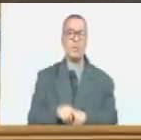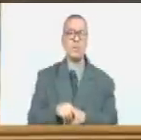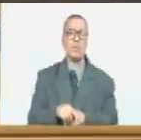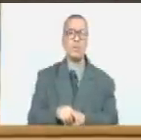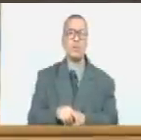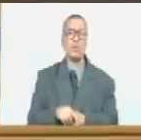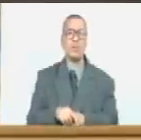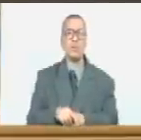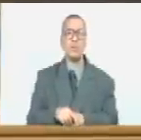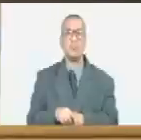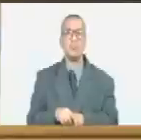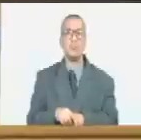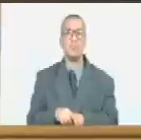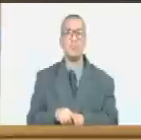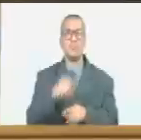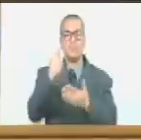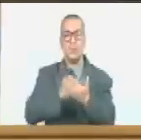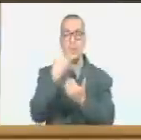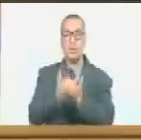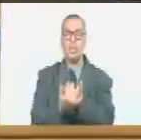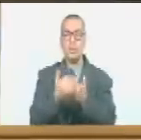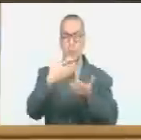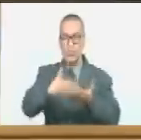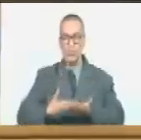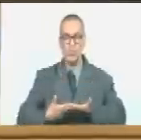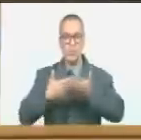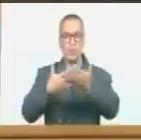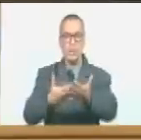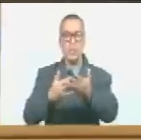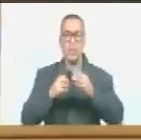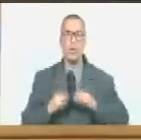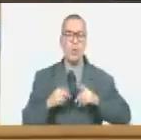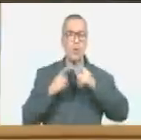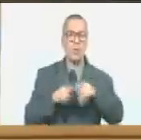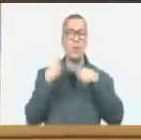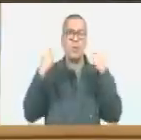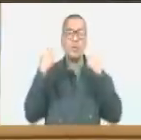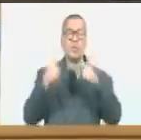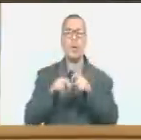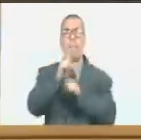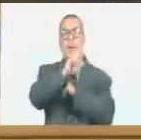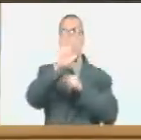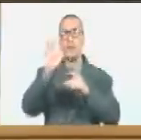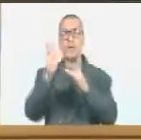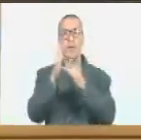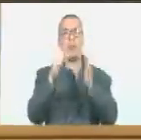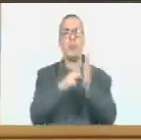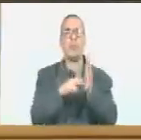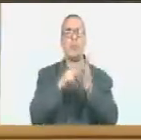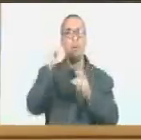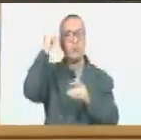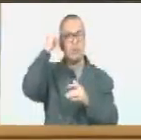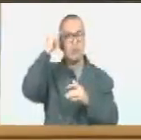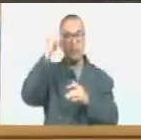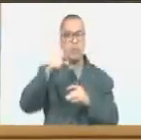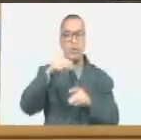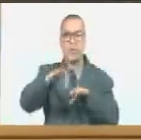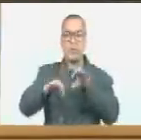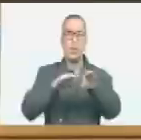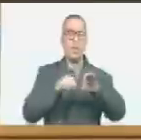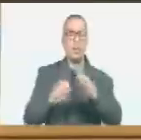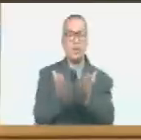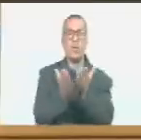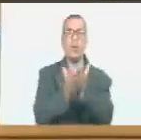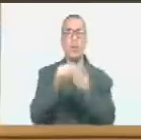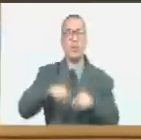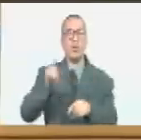con el proyecto presentado en ocasión de celebrarse el día 25 de abril, el Día de Ajedrez Escolar